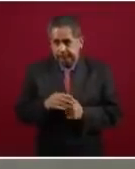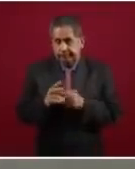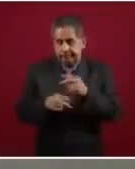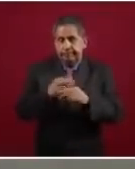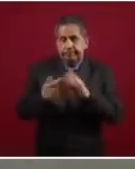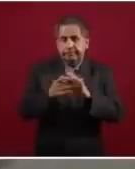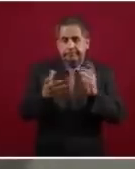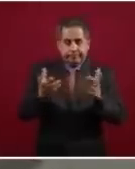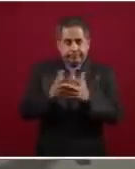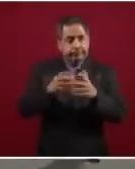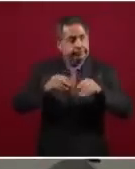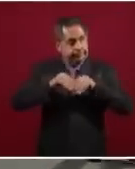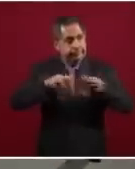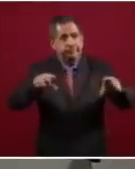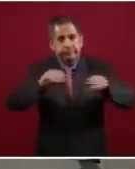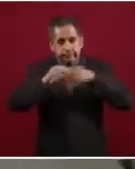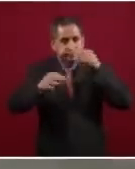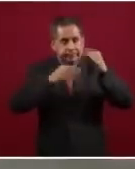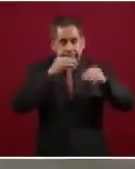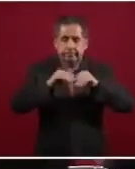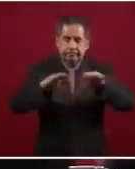vamos a dar a conocer